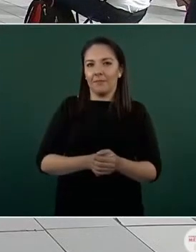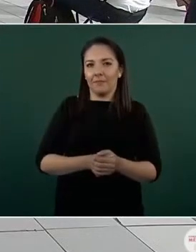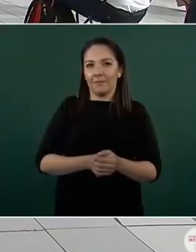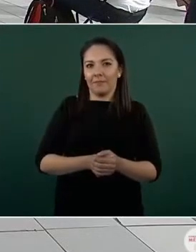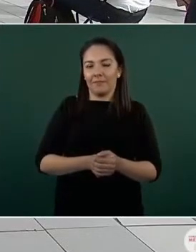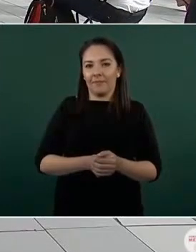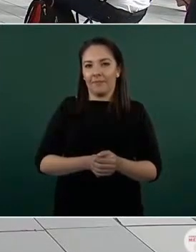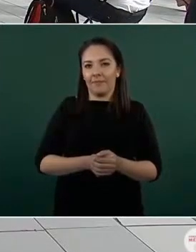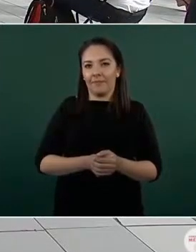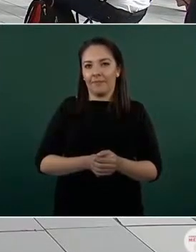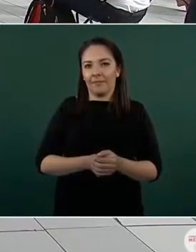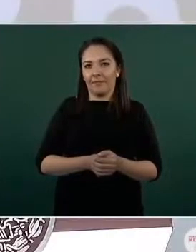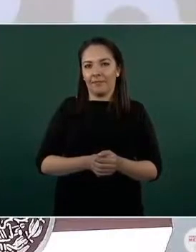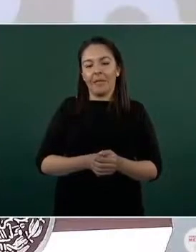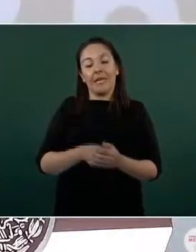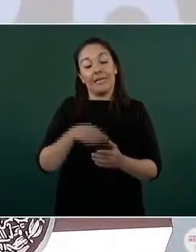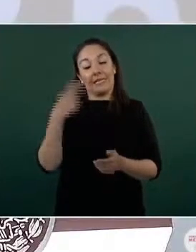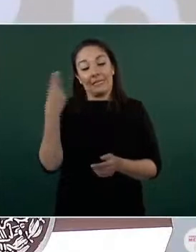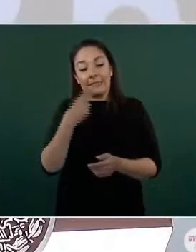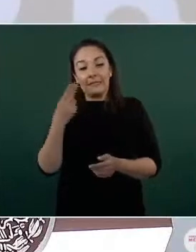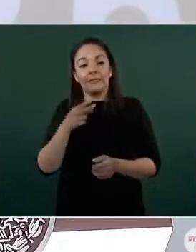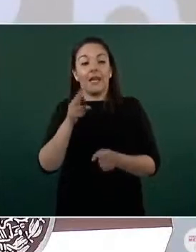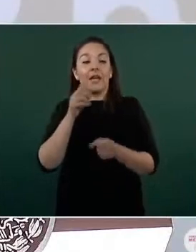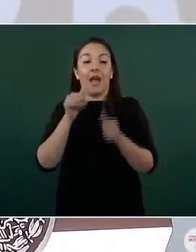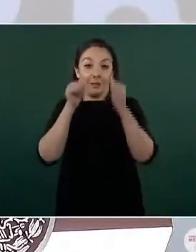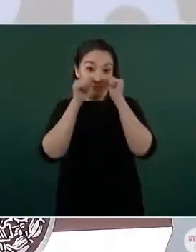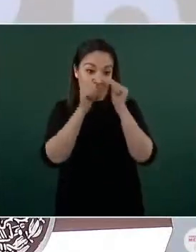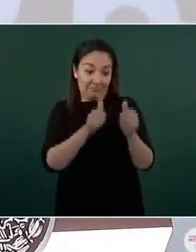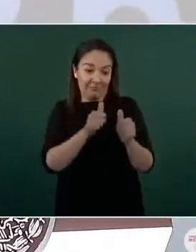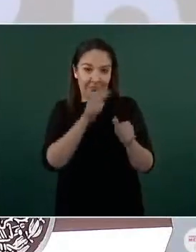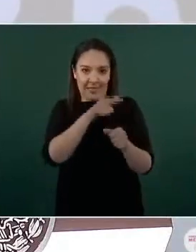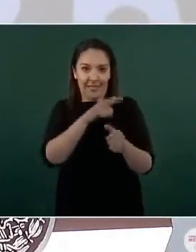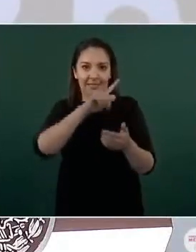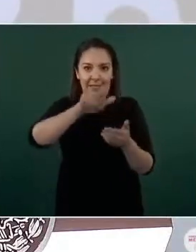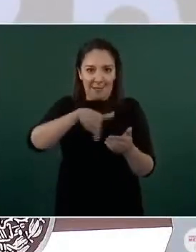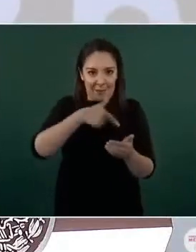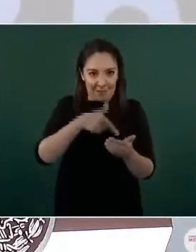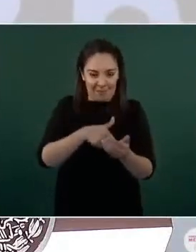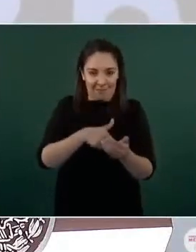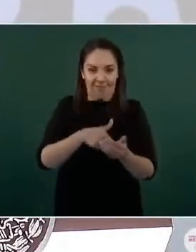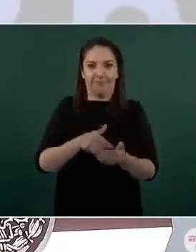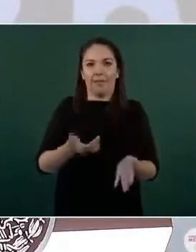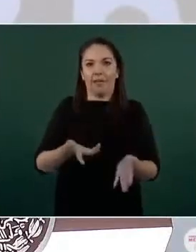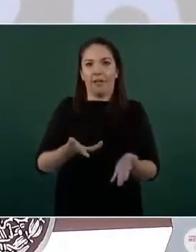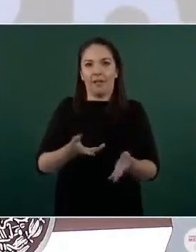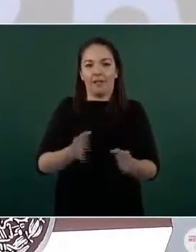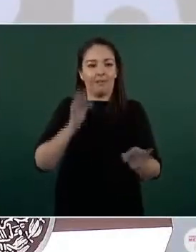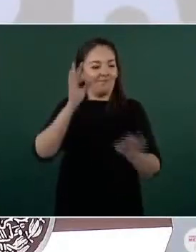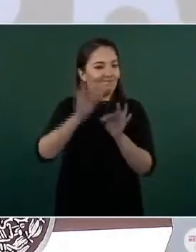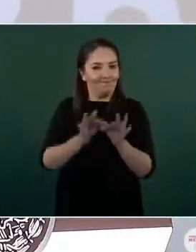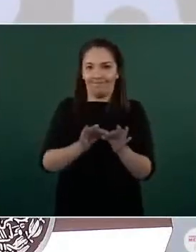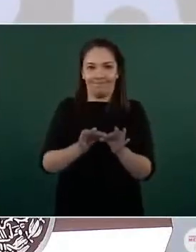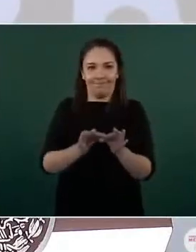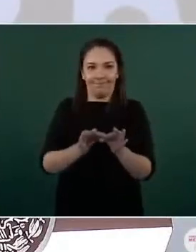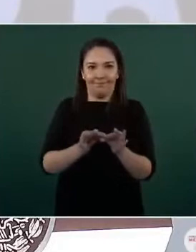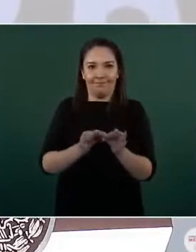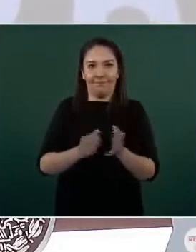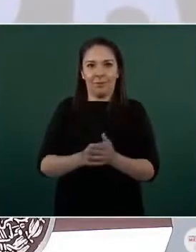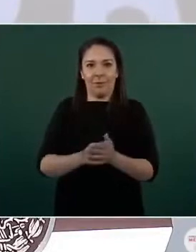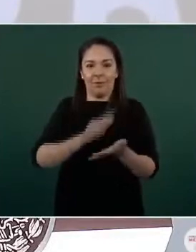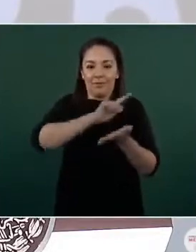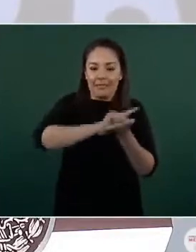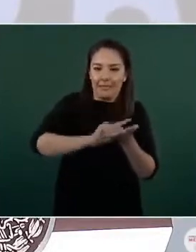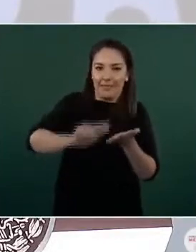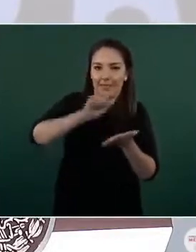estos servicios. Hay que revisen estos franquiciantes, a este franquiciatario que no está cumpliendo pues ni siquiera con